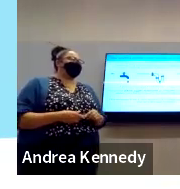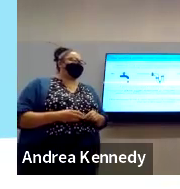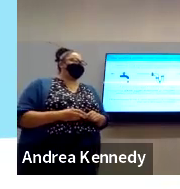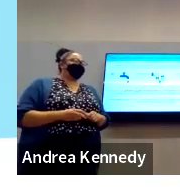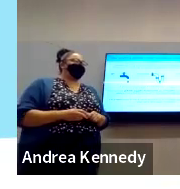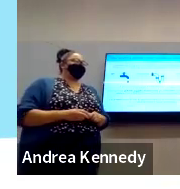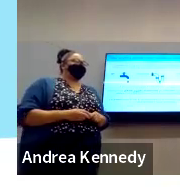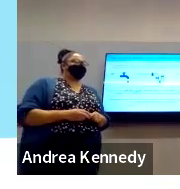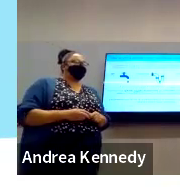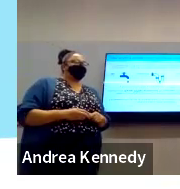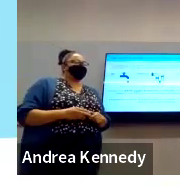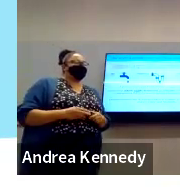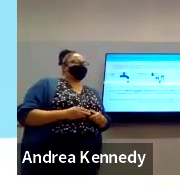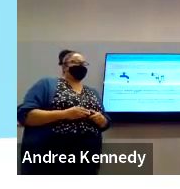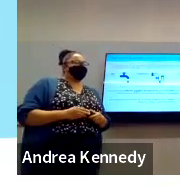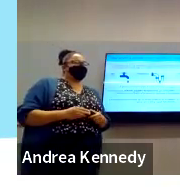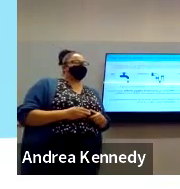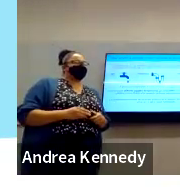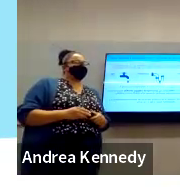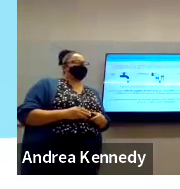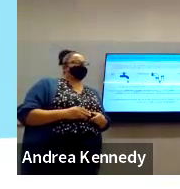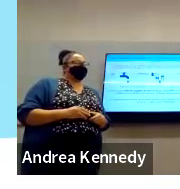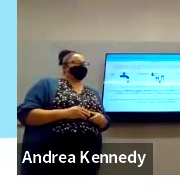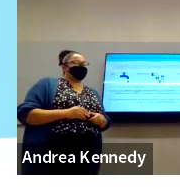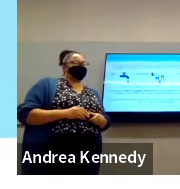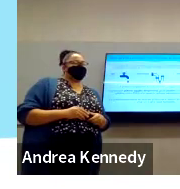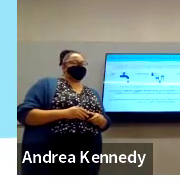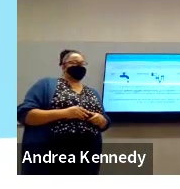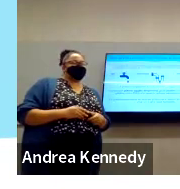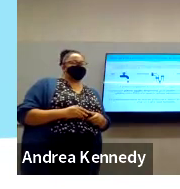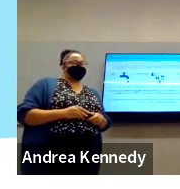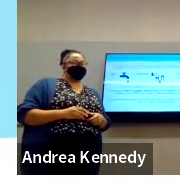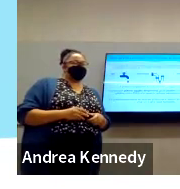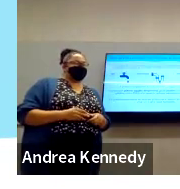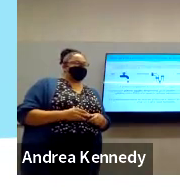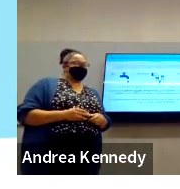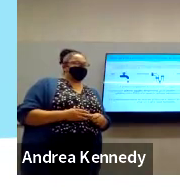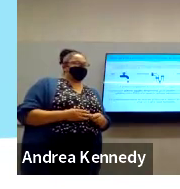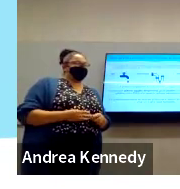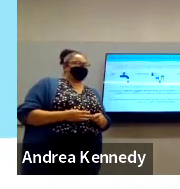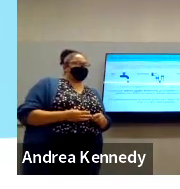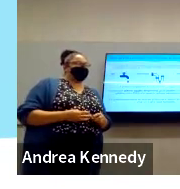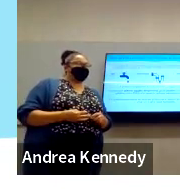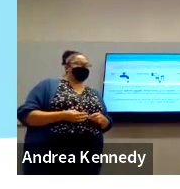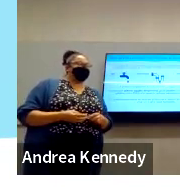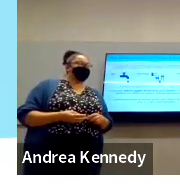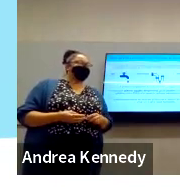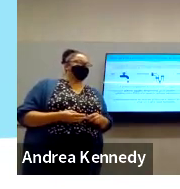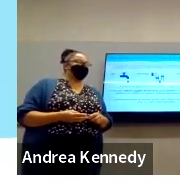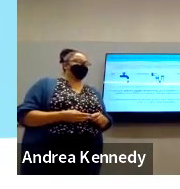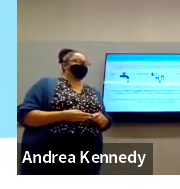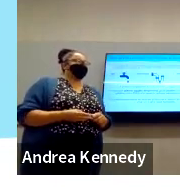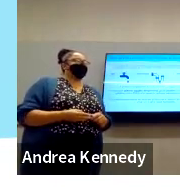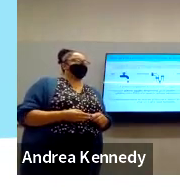la propiedad y encontrar ese número, ya no va a estar cambiando su renta así de que a veces